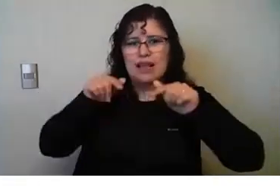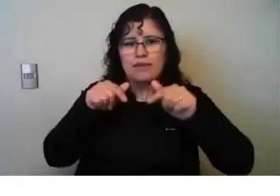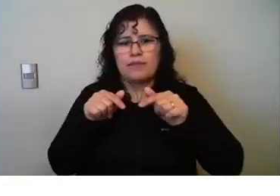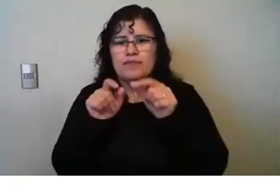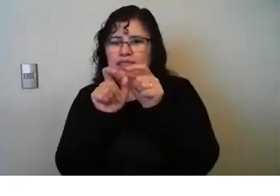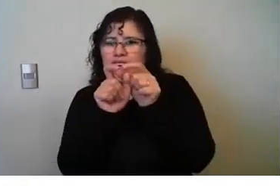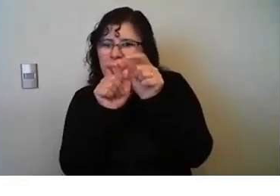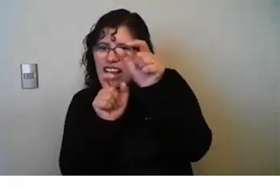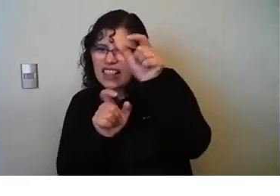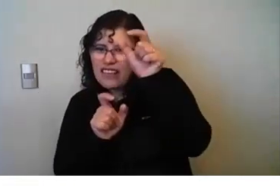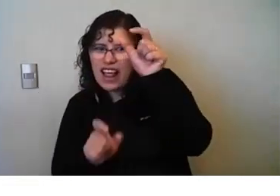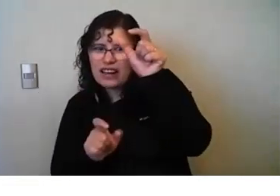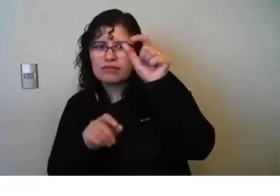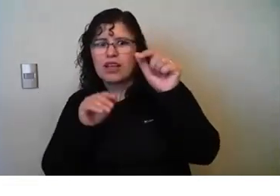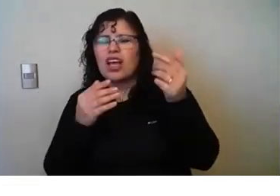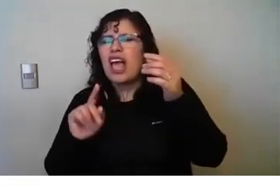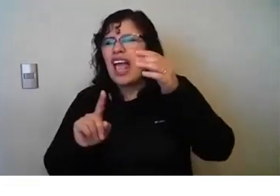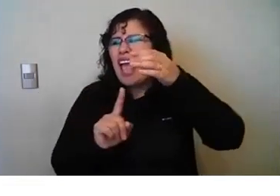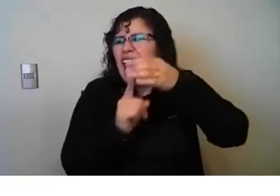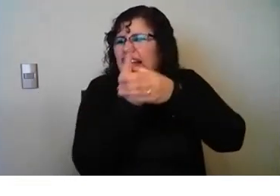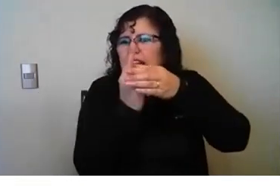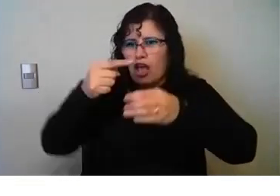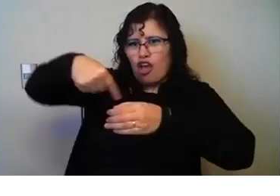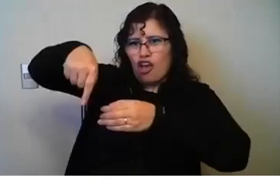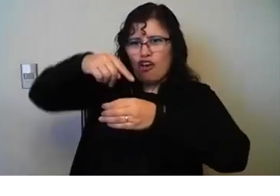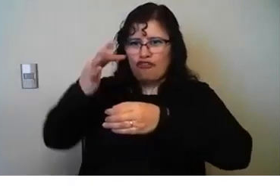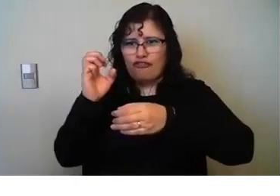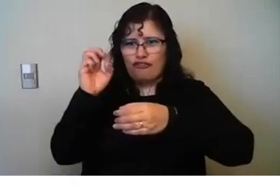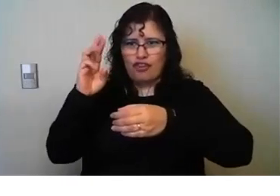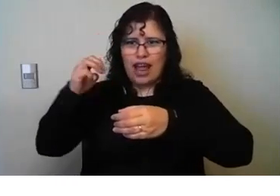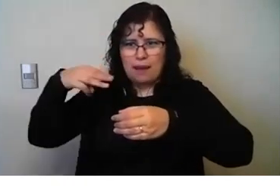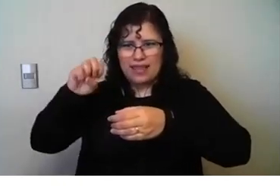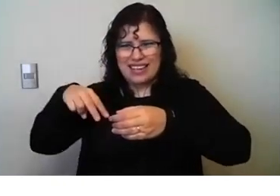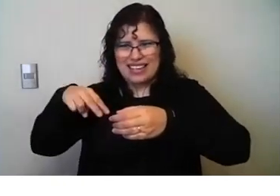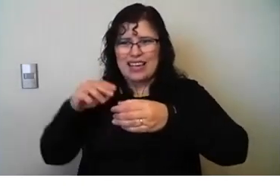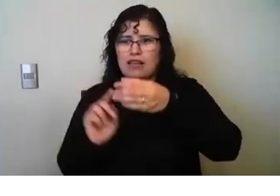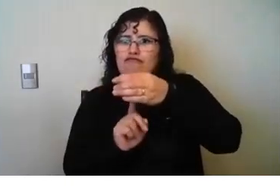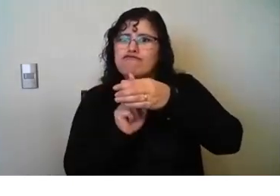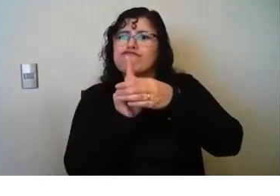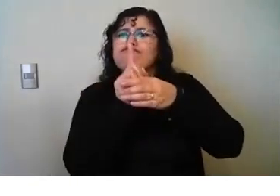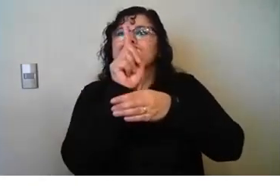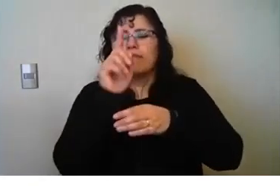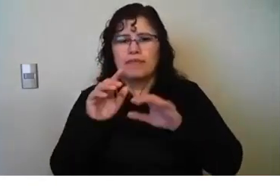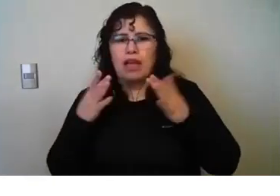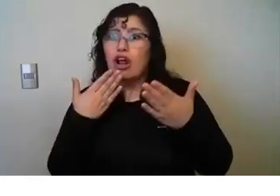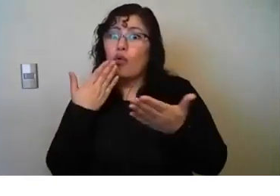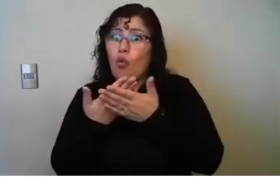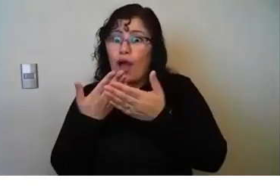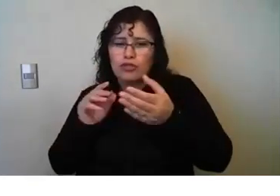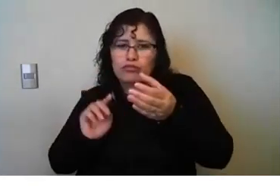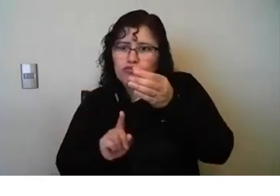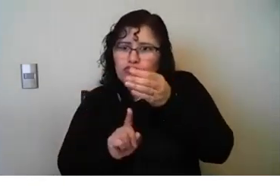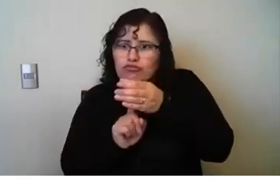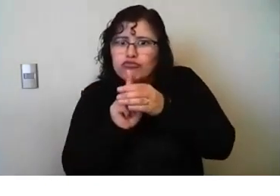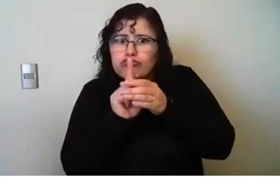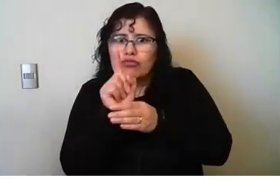encéfalo a través del foramen magno. Bueno, cuando esta arteria penetra, disculpen,